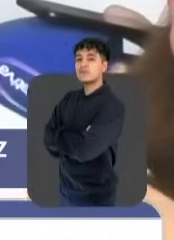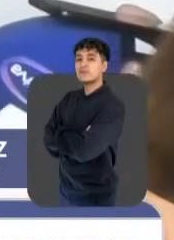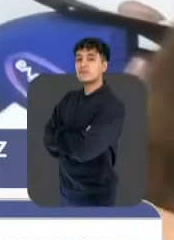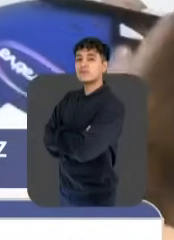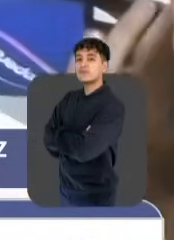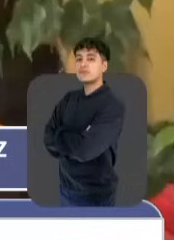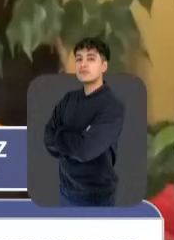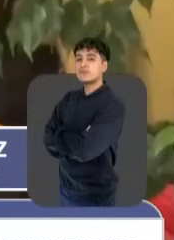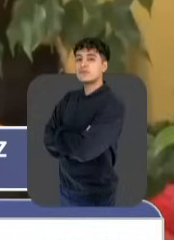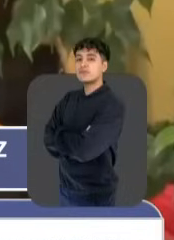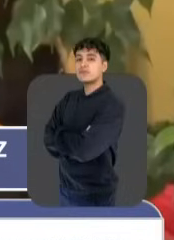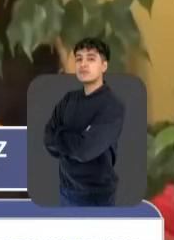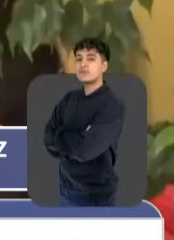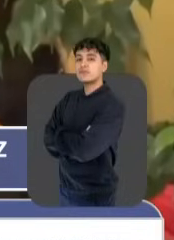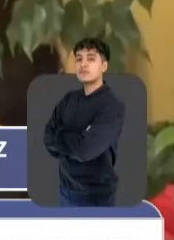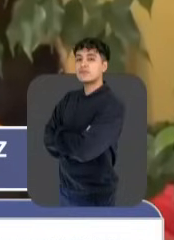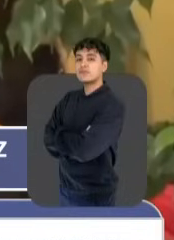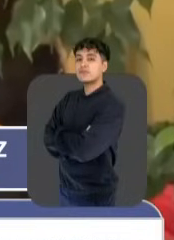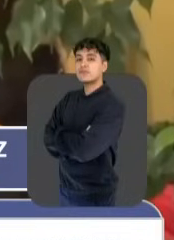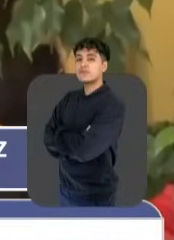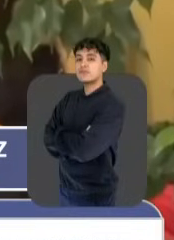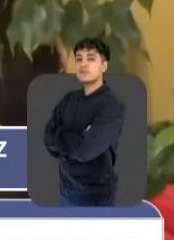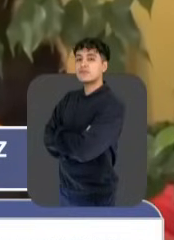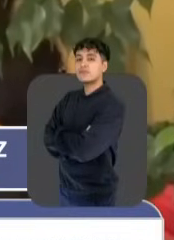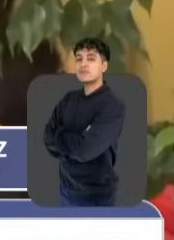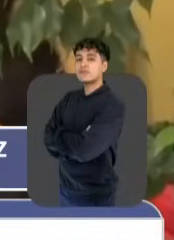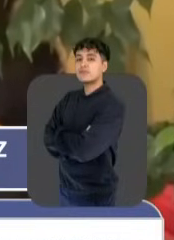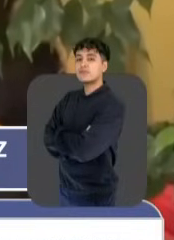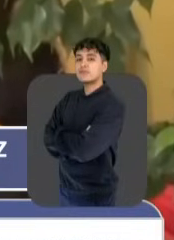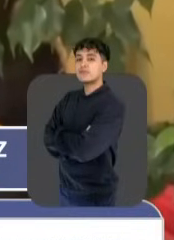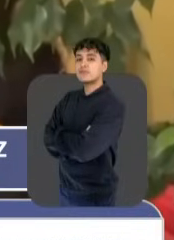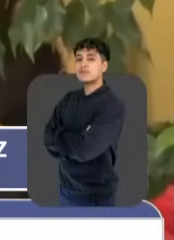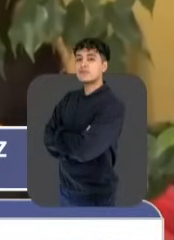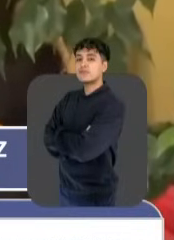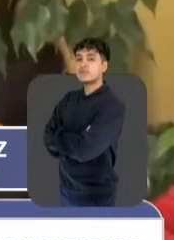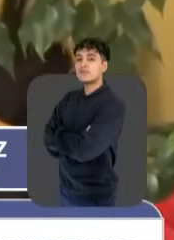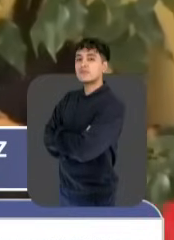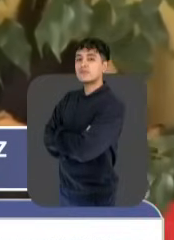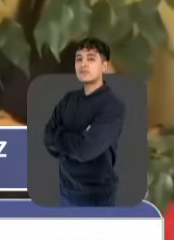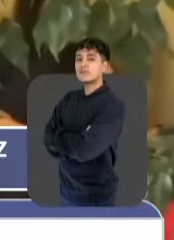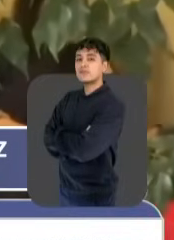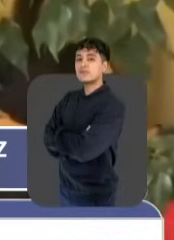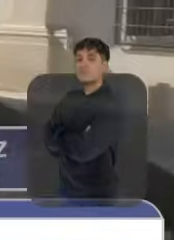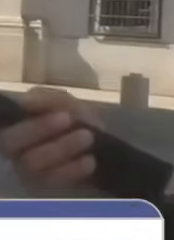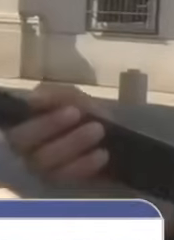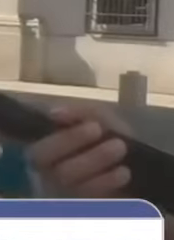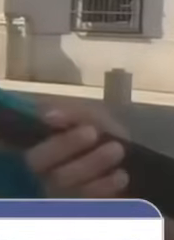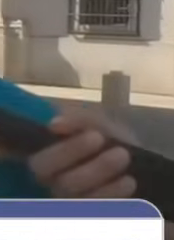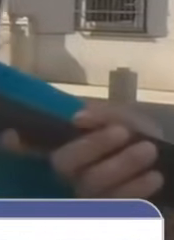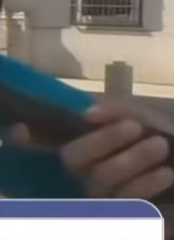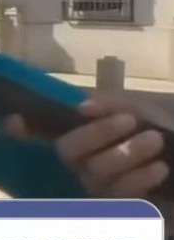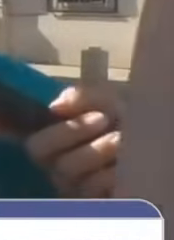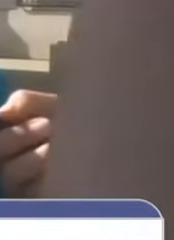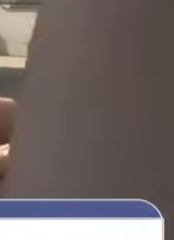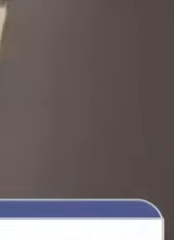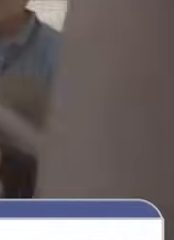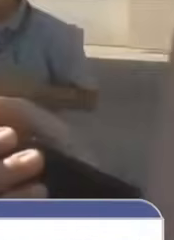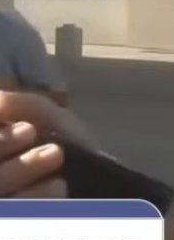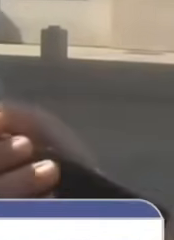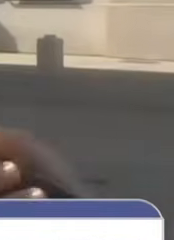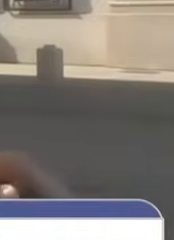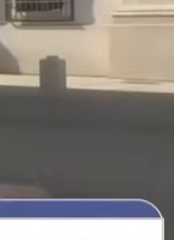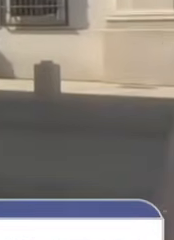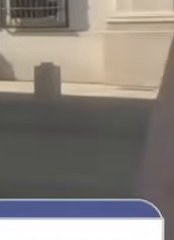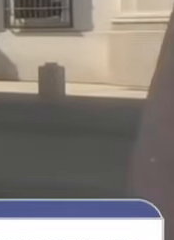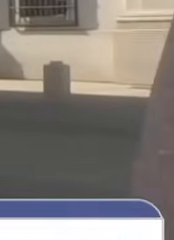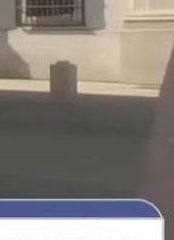aclarado en una conversación que sostuvo con la ahora ex funcionaria. Analía sí era una gran servidora pública, pero ella tomó la decisión de